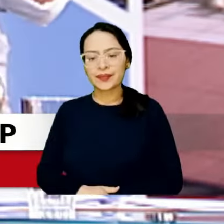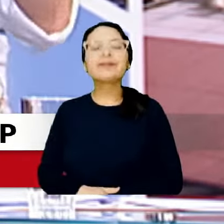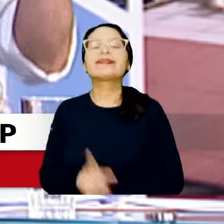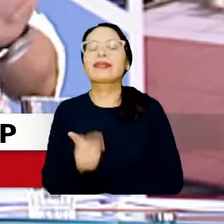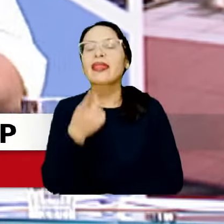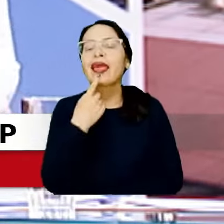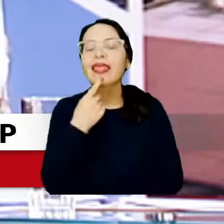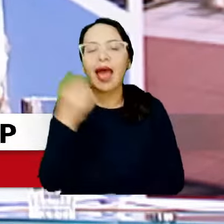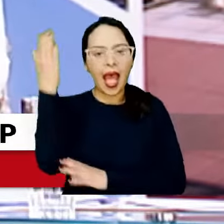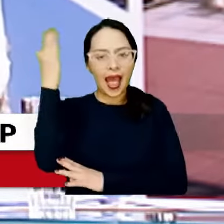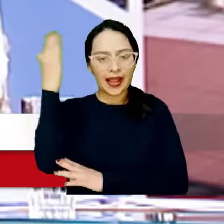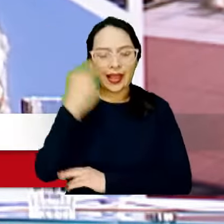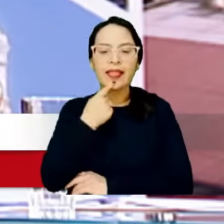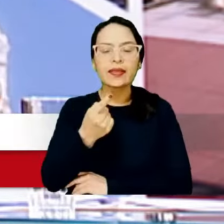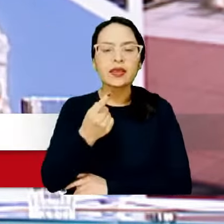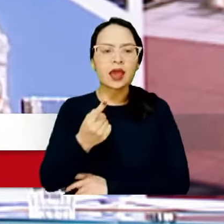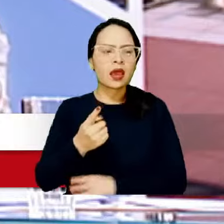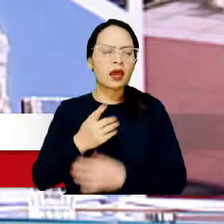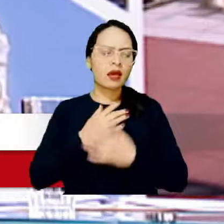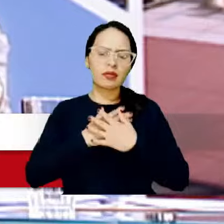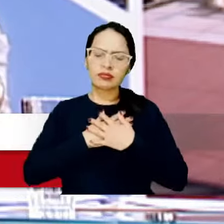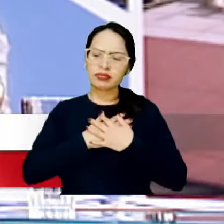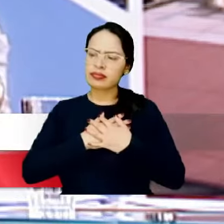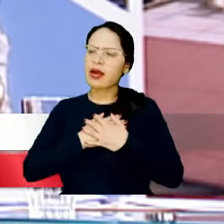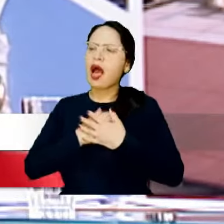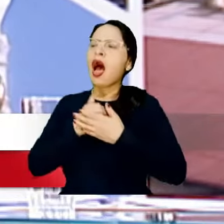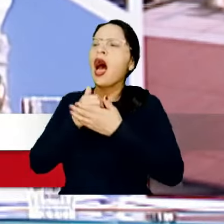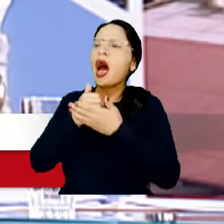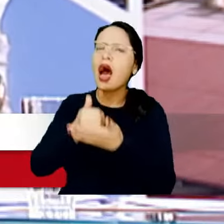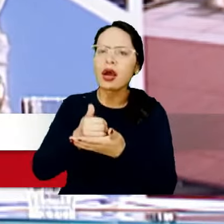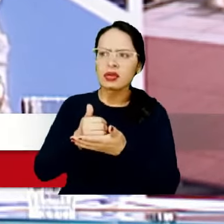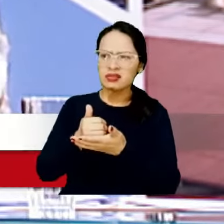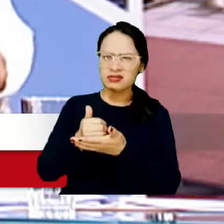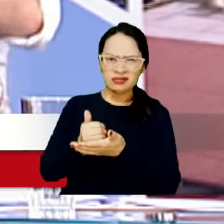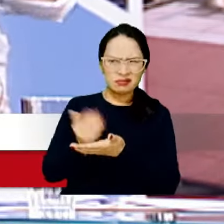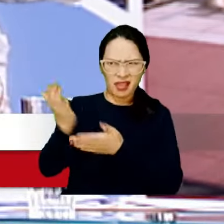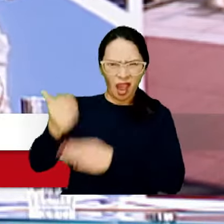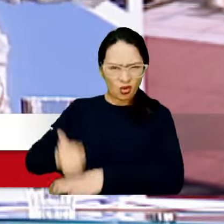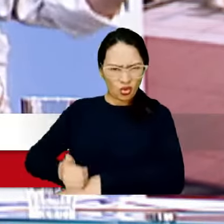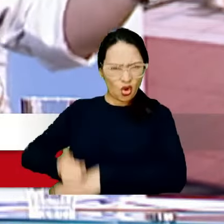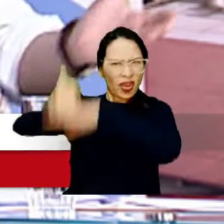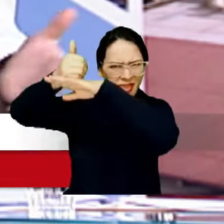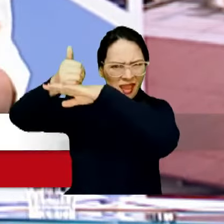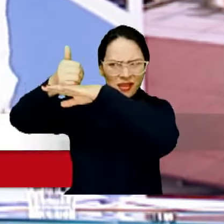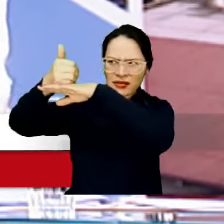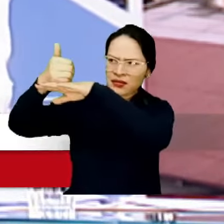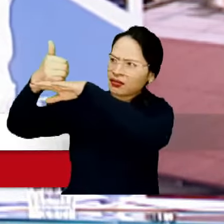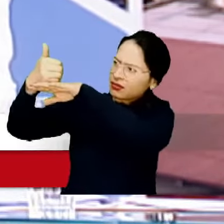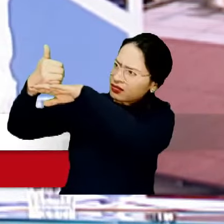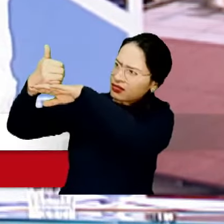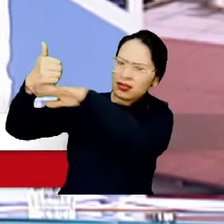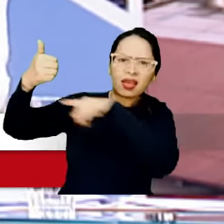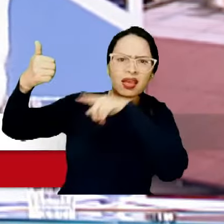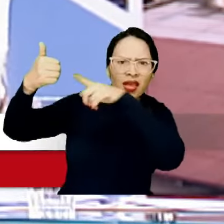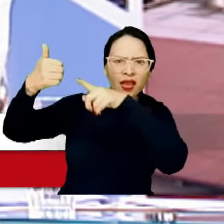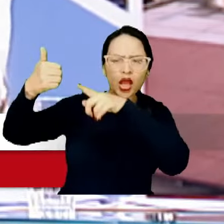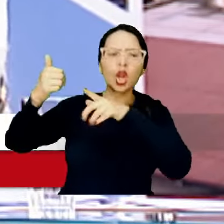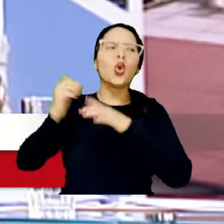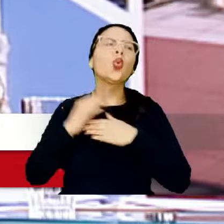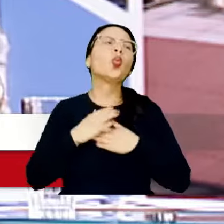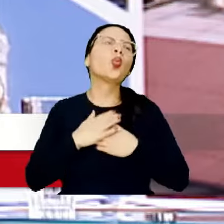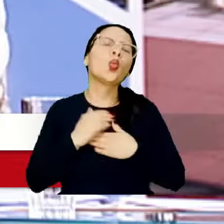una palabra como si estuviésemos hablando del rey de Cuenca. No, no, Cuenca no es una hacienda de nadie. Con los cuencanos y cuencanas estamos acá y somos gente que